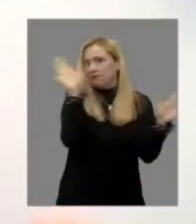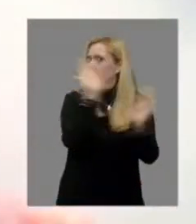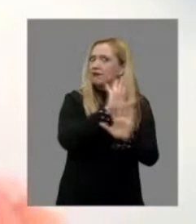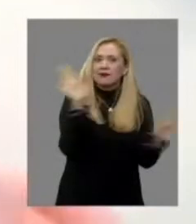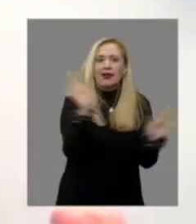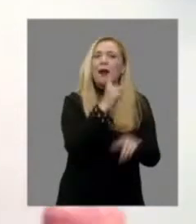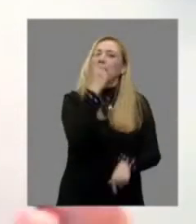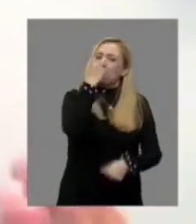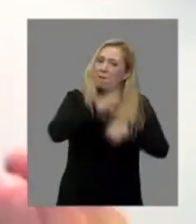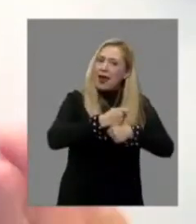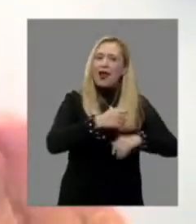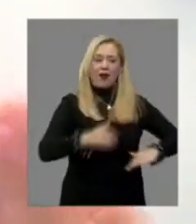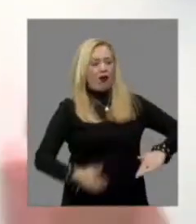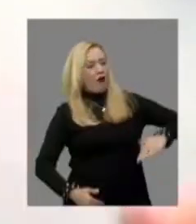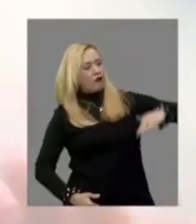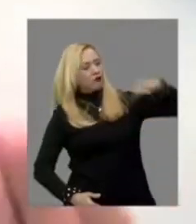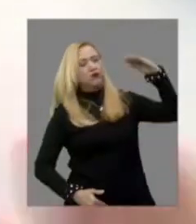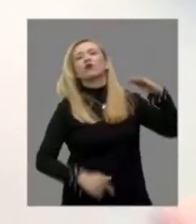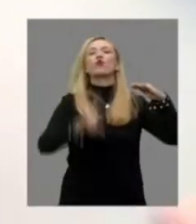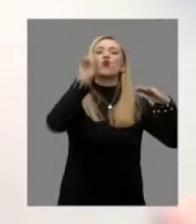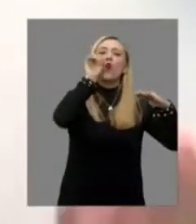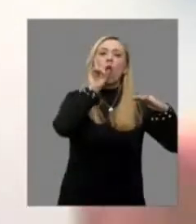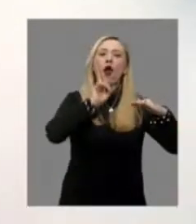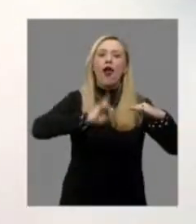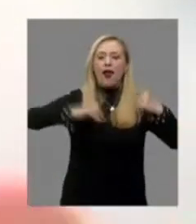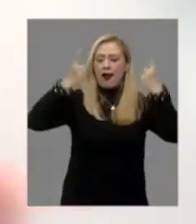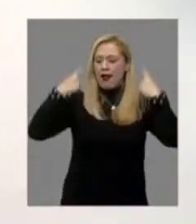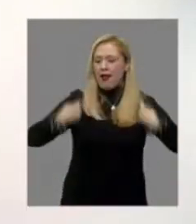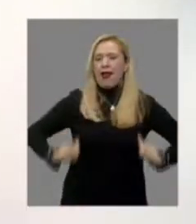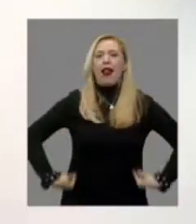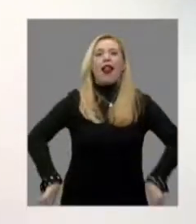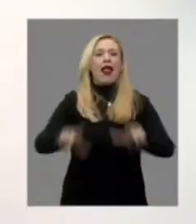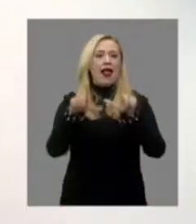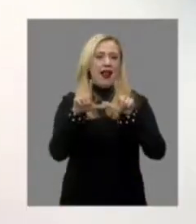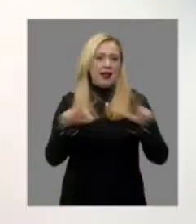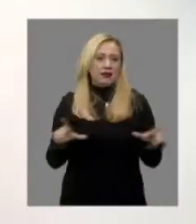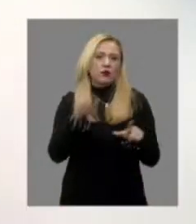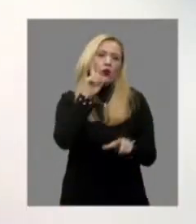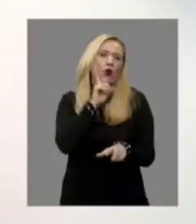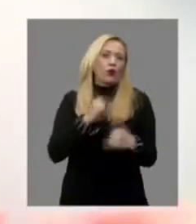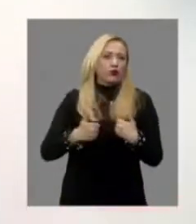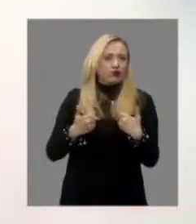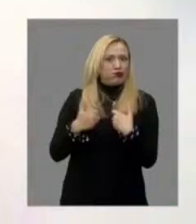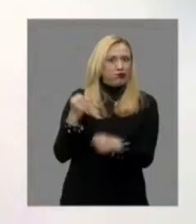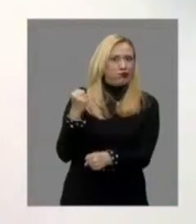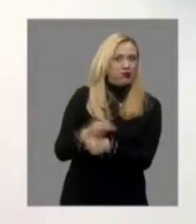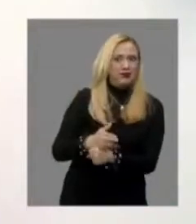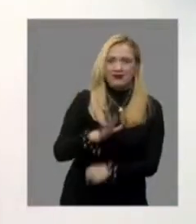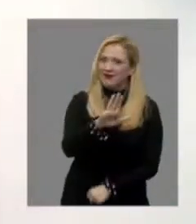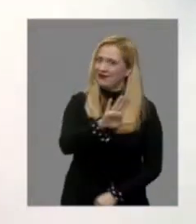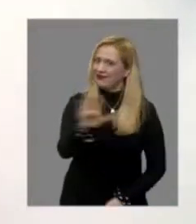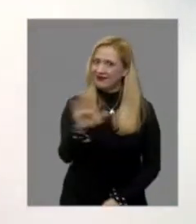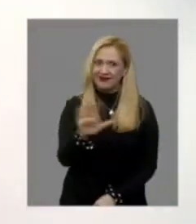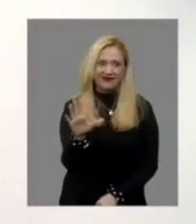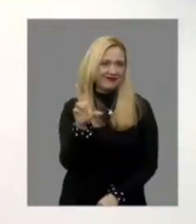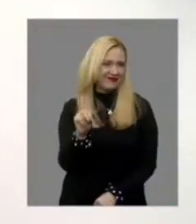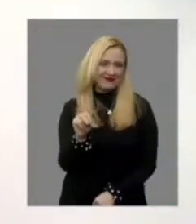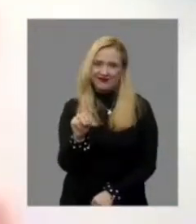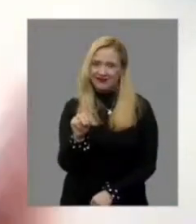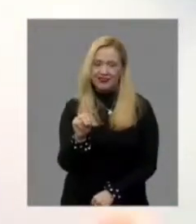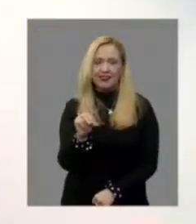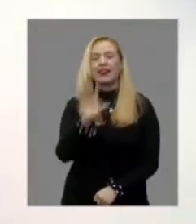desarrollo integral de la mujer y sobre todo de la mujer adolescente. Pero por otro lado,